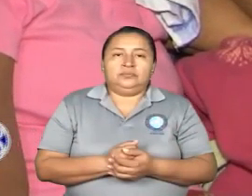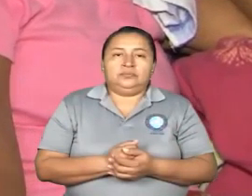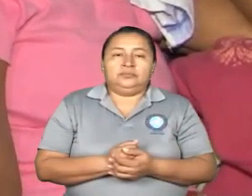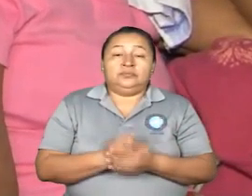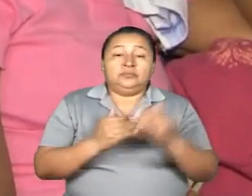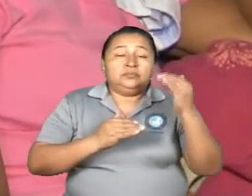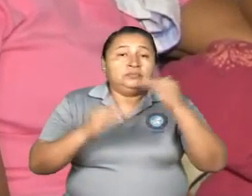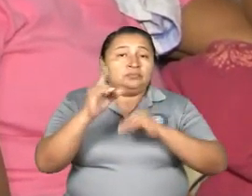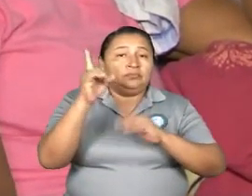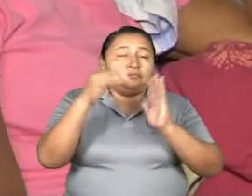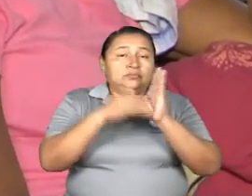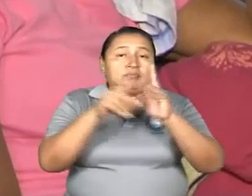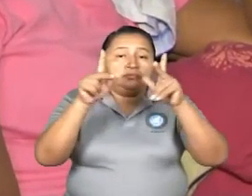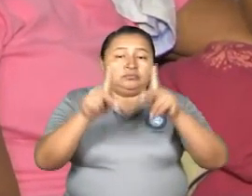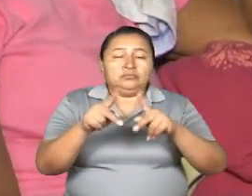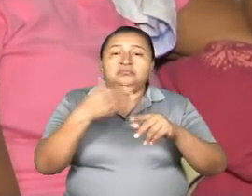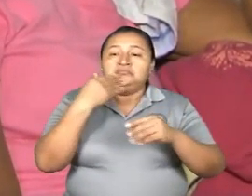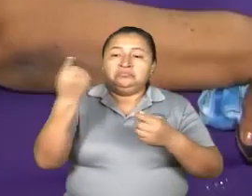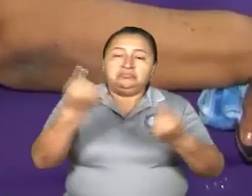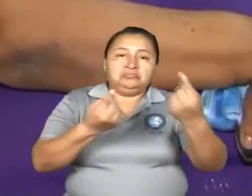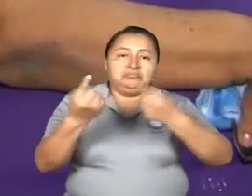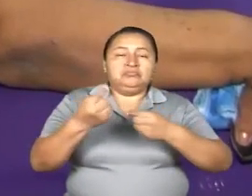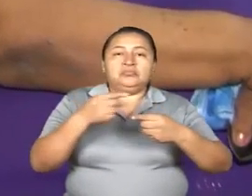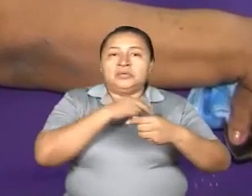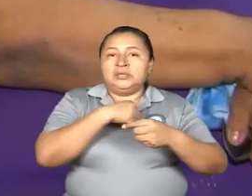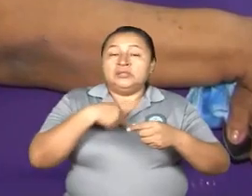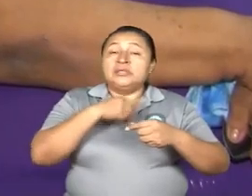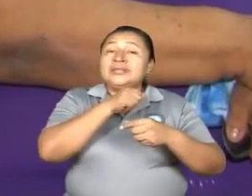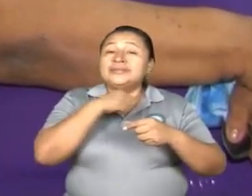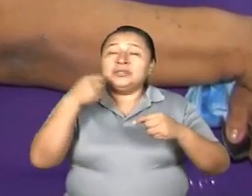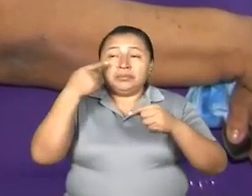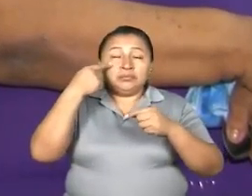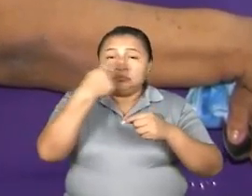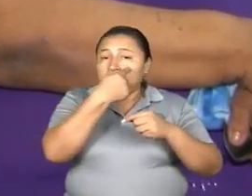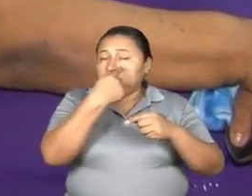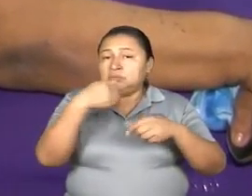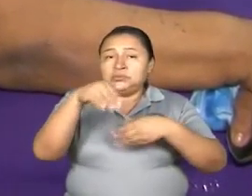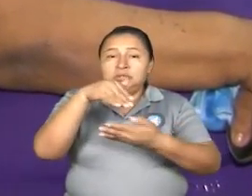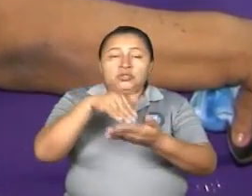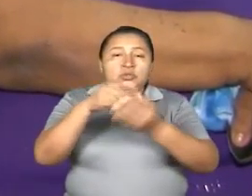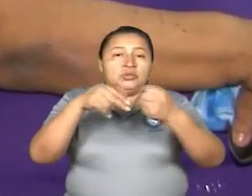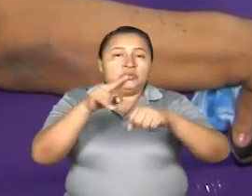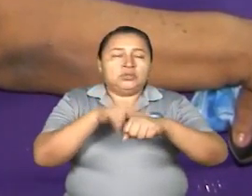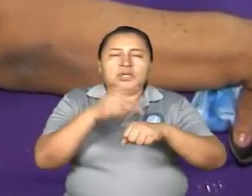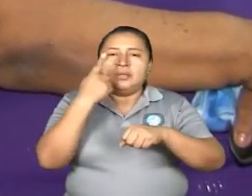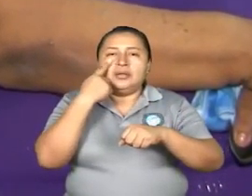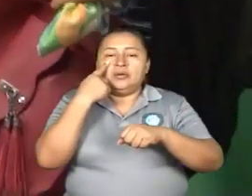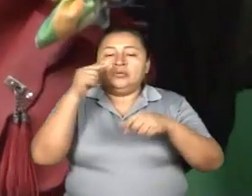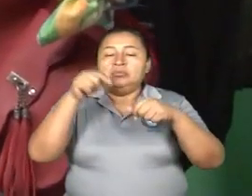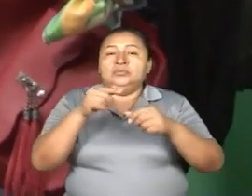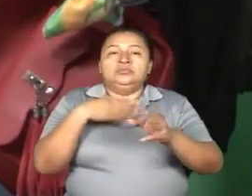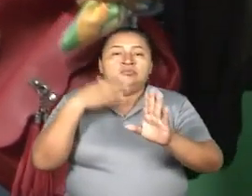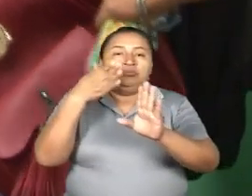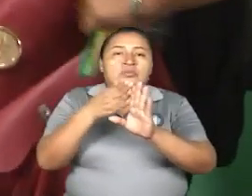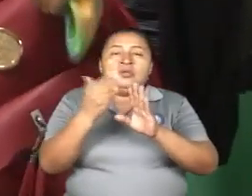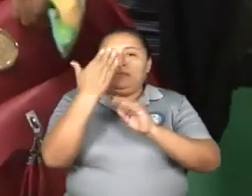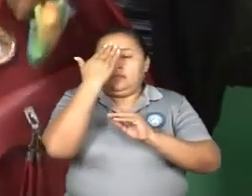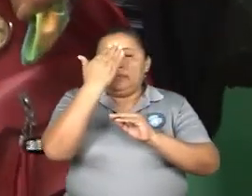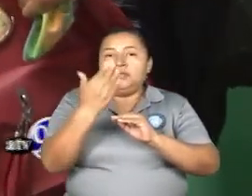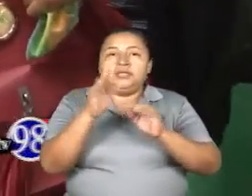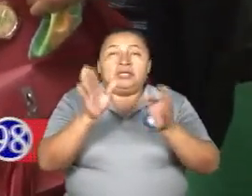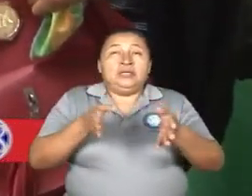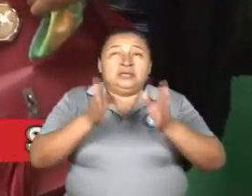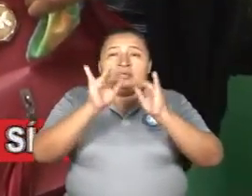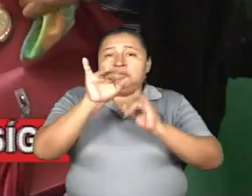Más de 1.000 personas fueron beneficiadas con una jornada de exámenes visuales en el Centro Nacional de Oftalmología, ubicado contiguo al edificio del INSS en